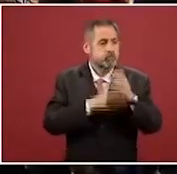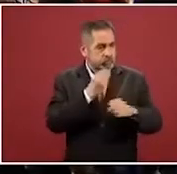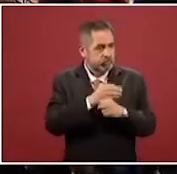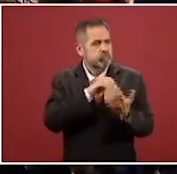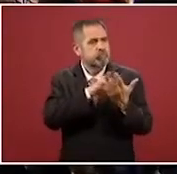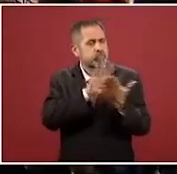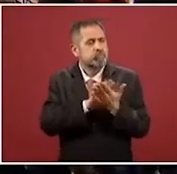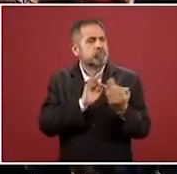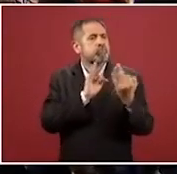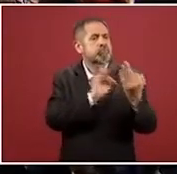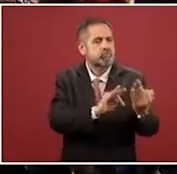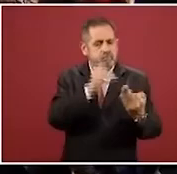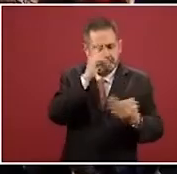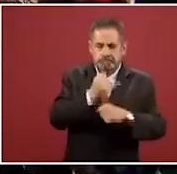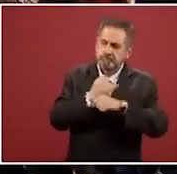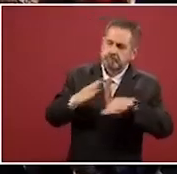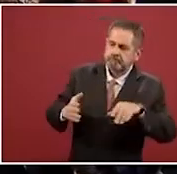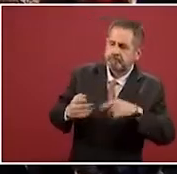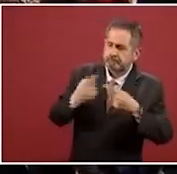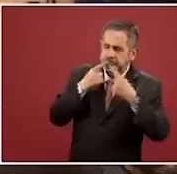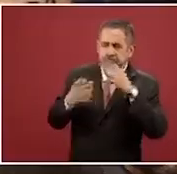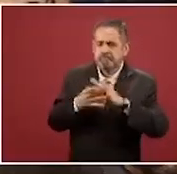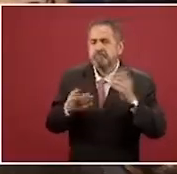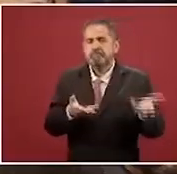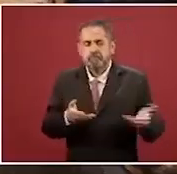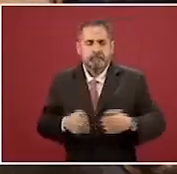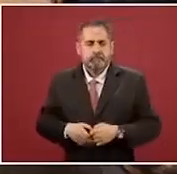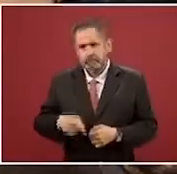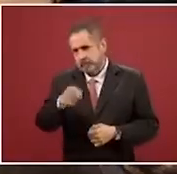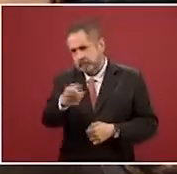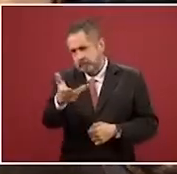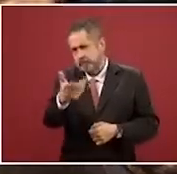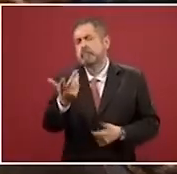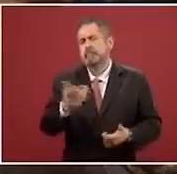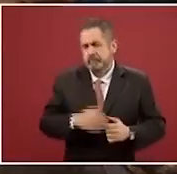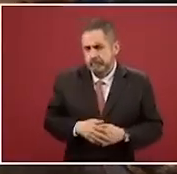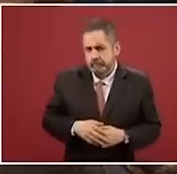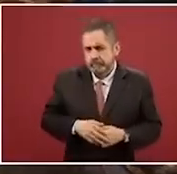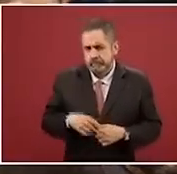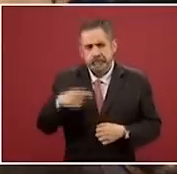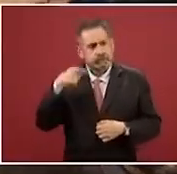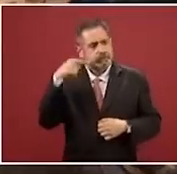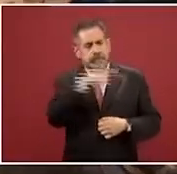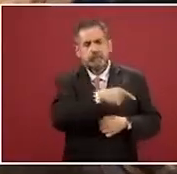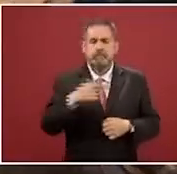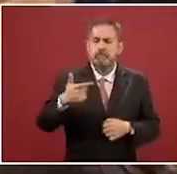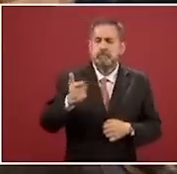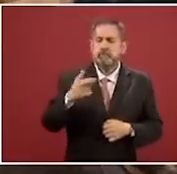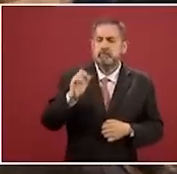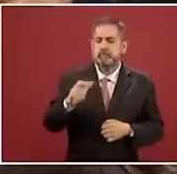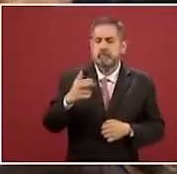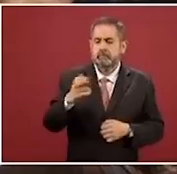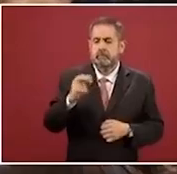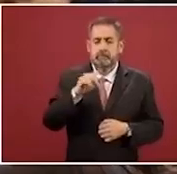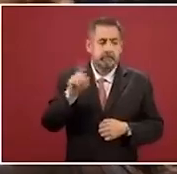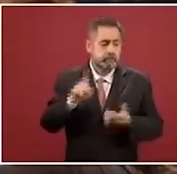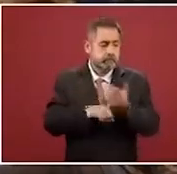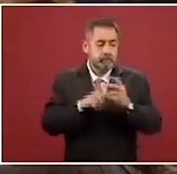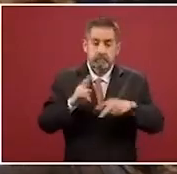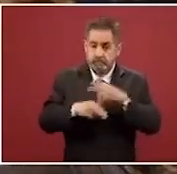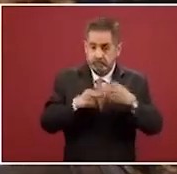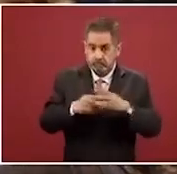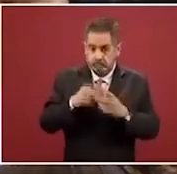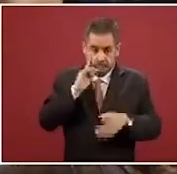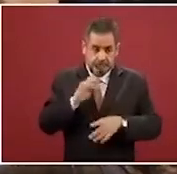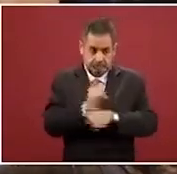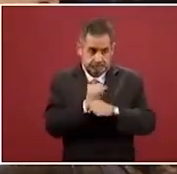para comparecencia y para que rinda cuentas. Primero, ¿qué hará usted respecto al puesto de Gabriel García Hernández y si estaría a favor